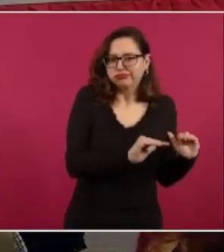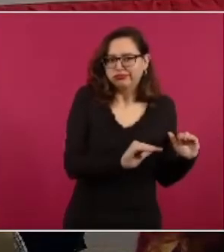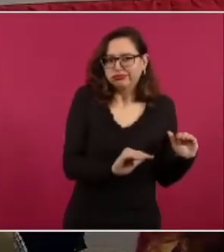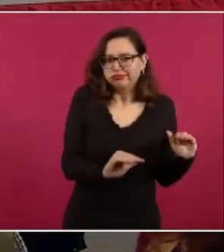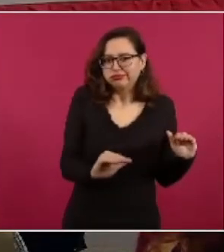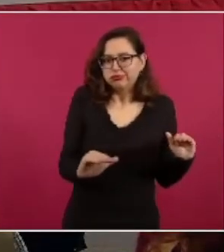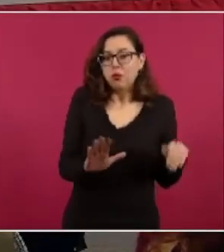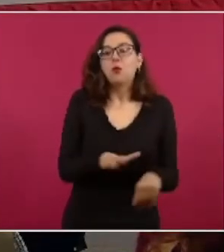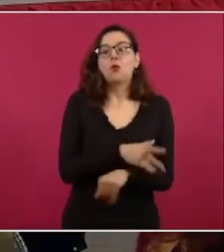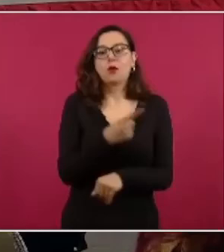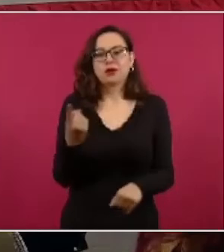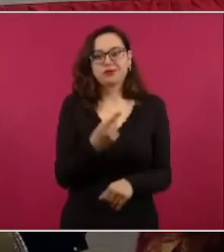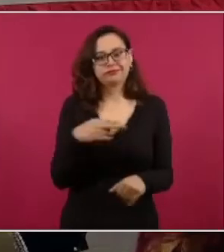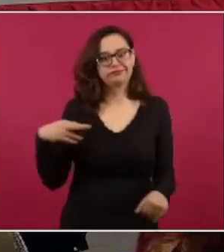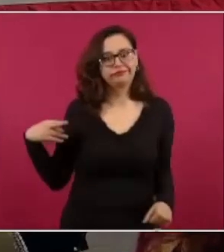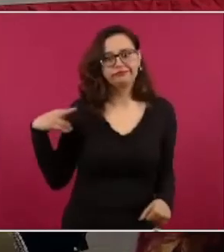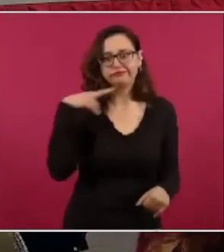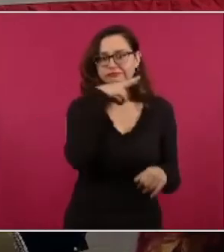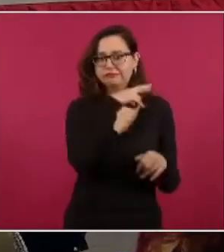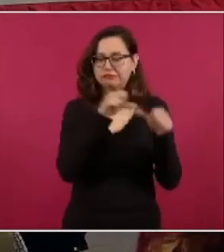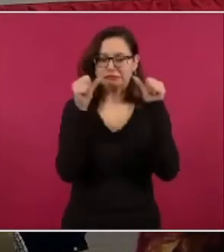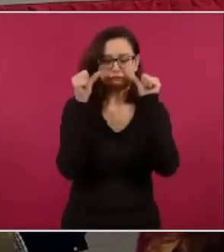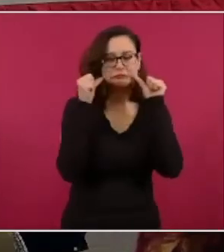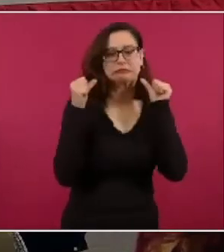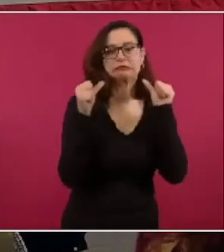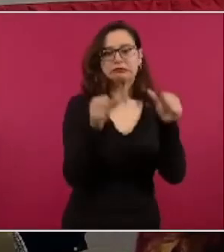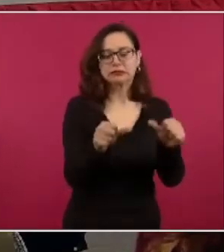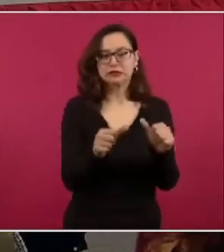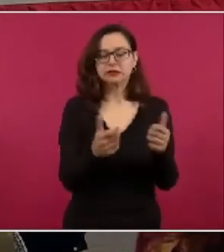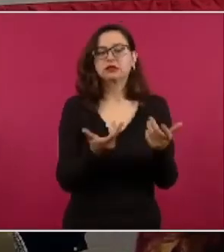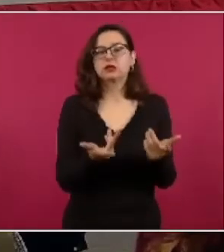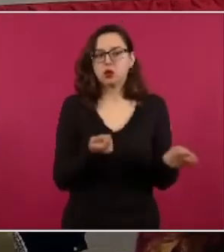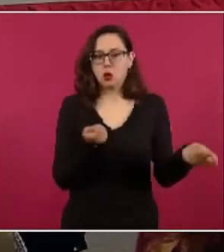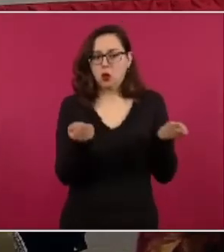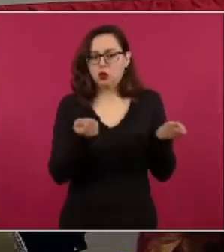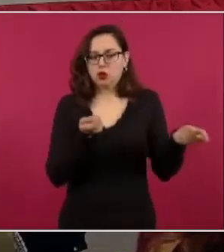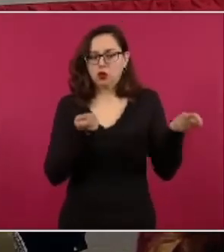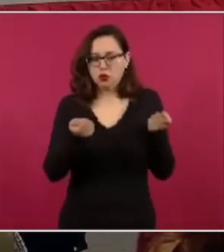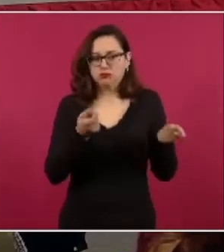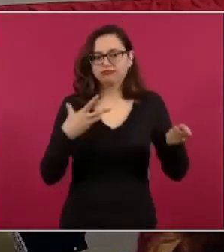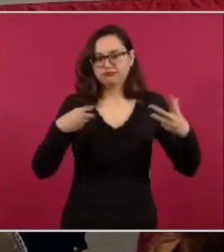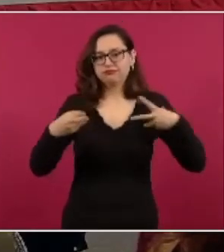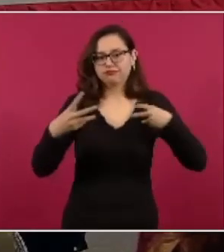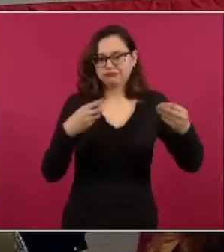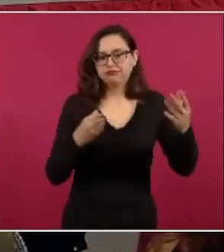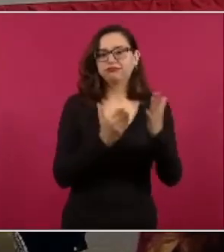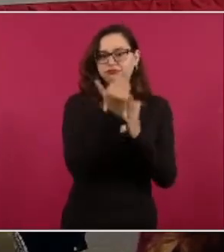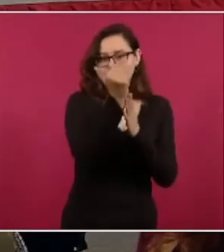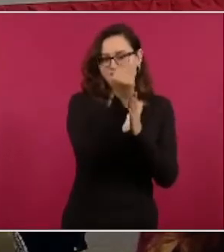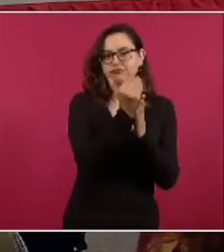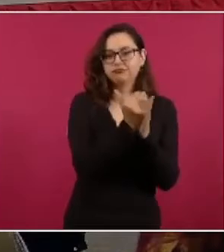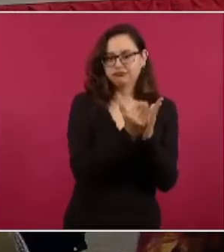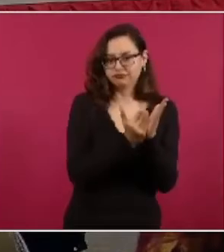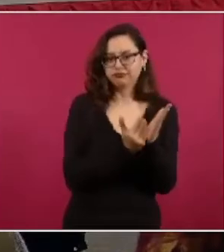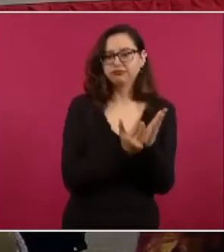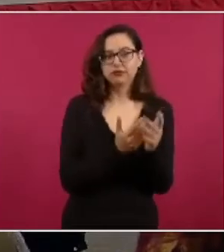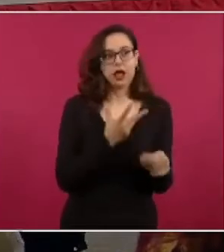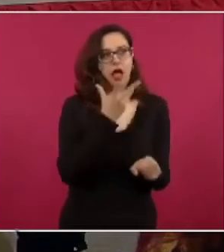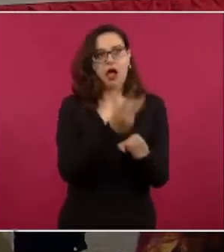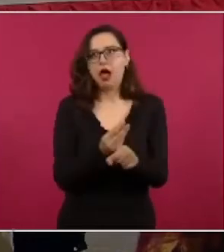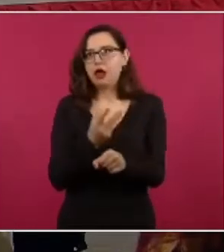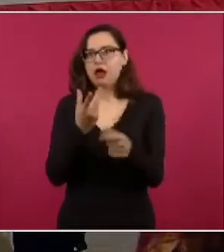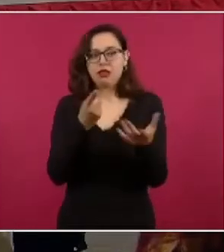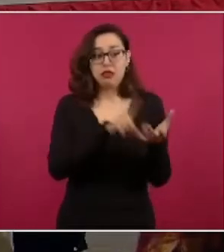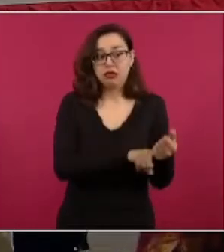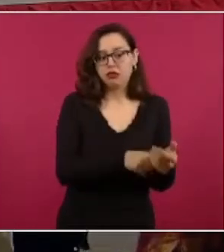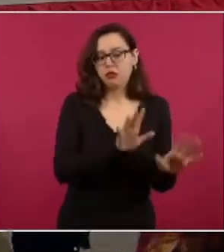Salud Pública, el confinamiento, etcétera, etcétera. Esto también nos lleva, como hemos estado señalando, que en estas 7